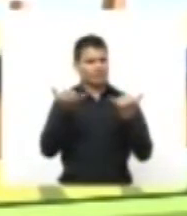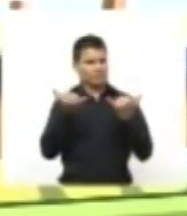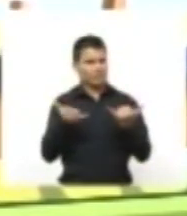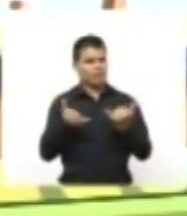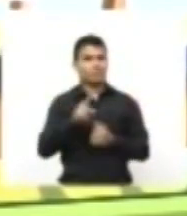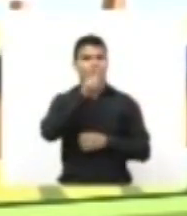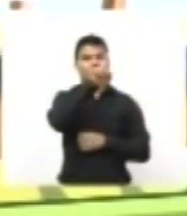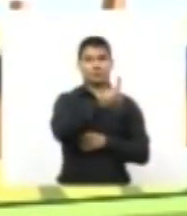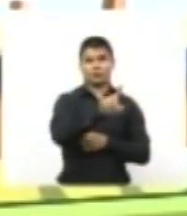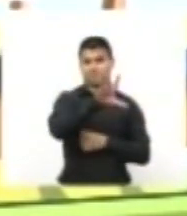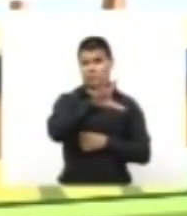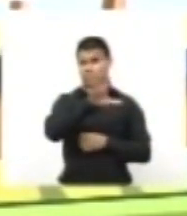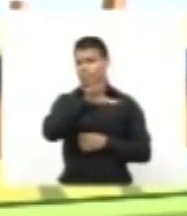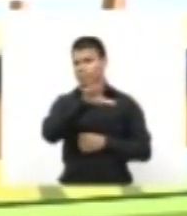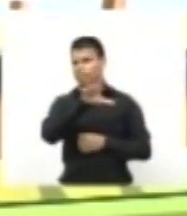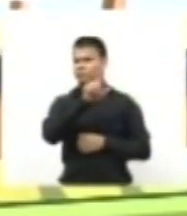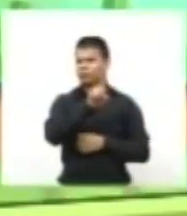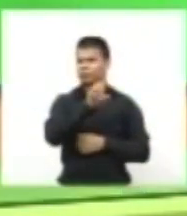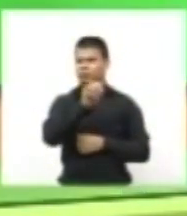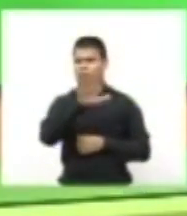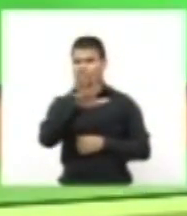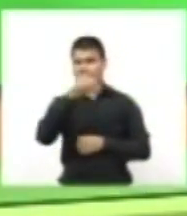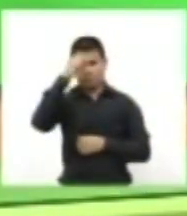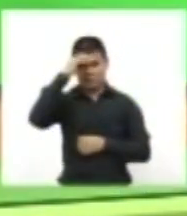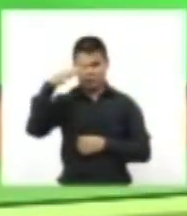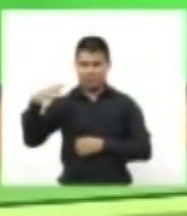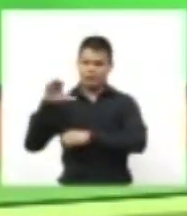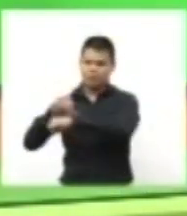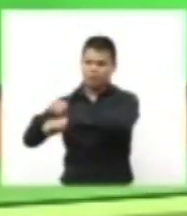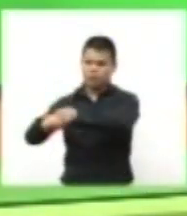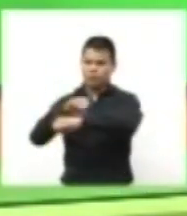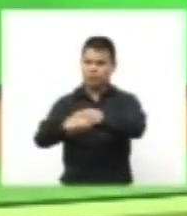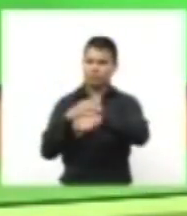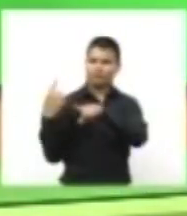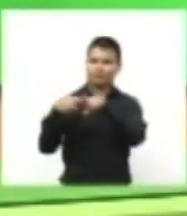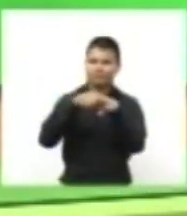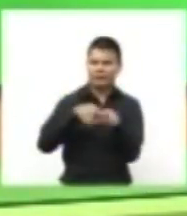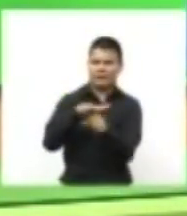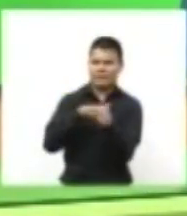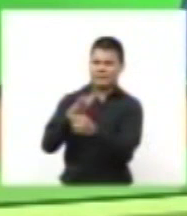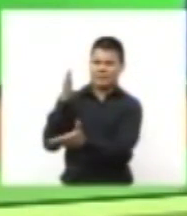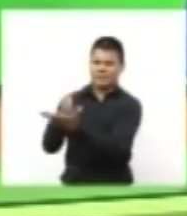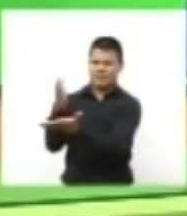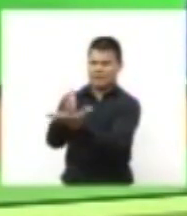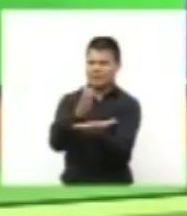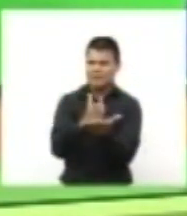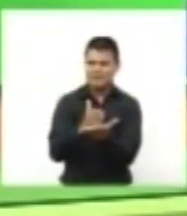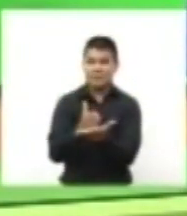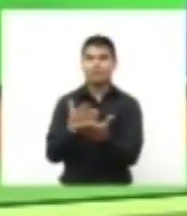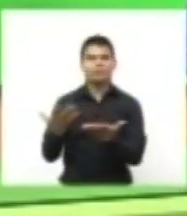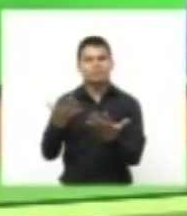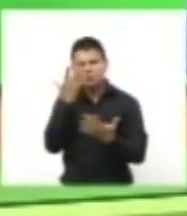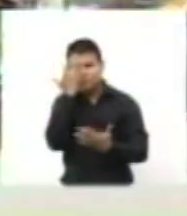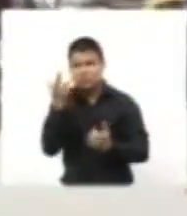105 mototaxistas de Cartagena han sido capturados por diferentes delitos. Vamos a conocer de primera mano aquí en las noticias cuáles